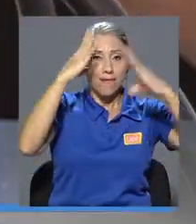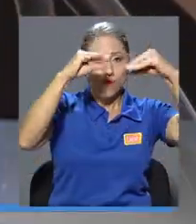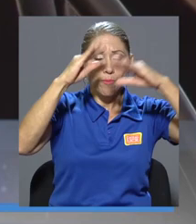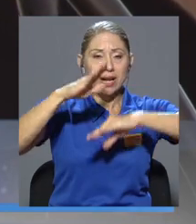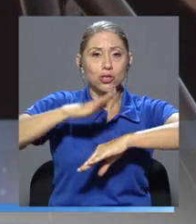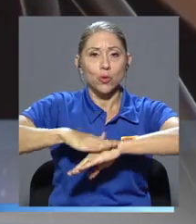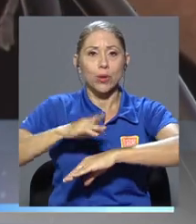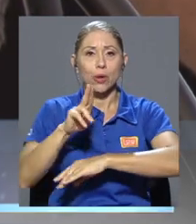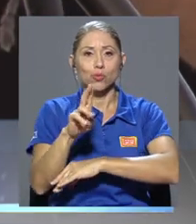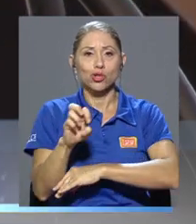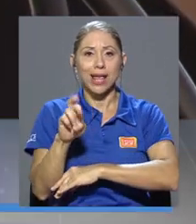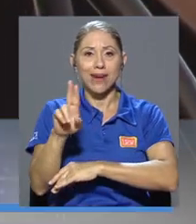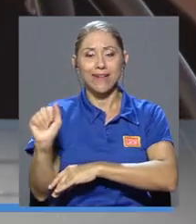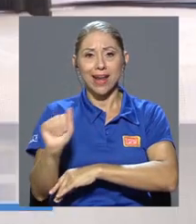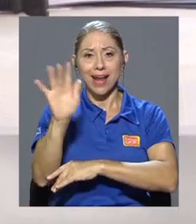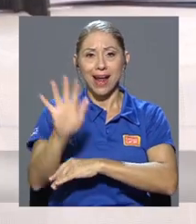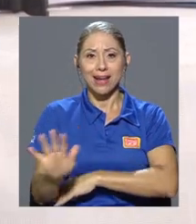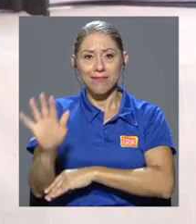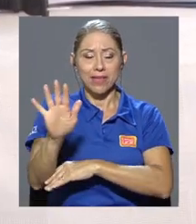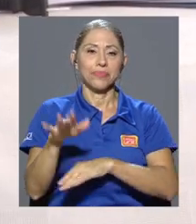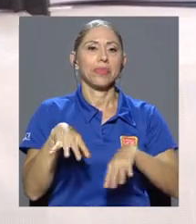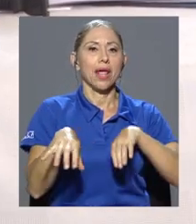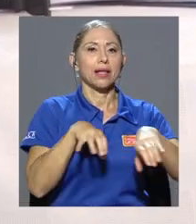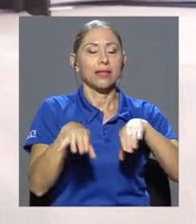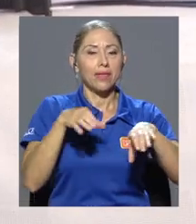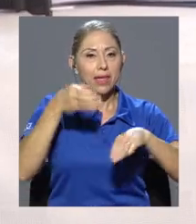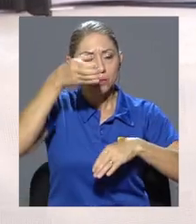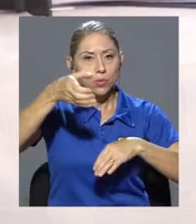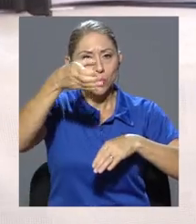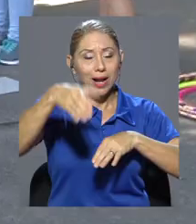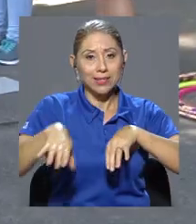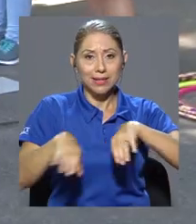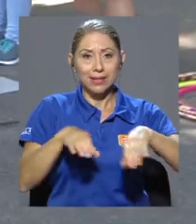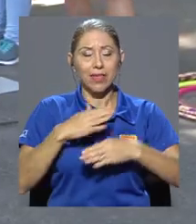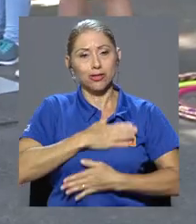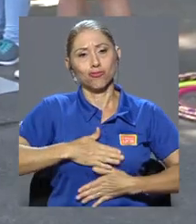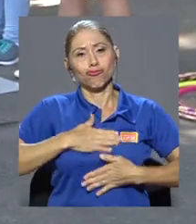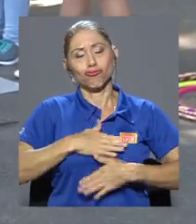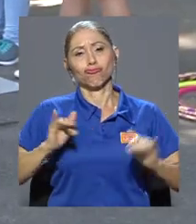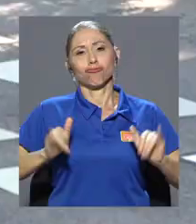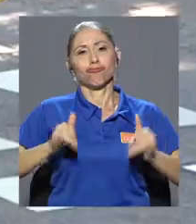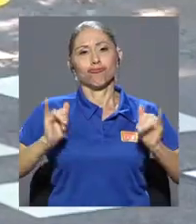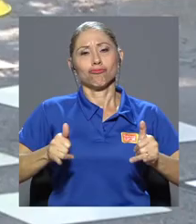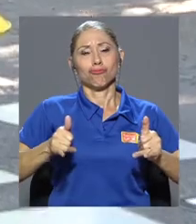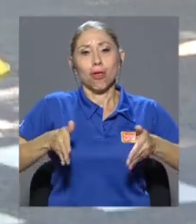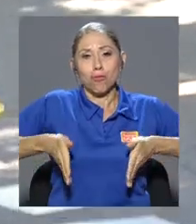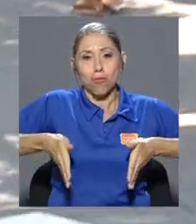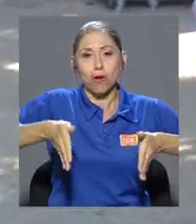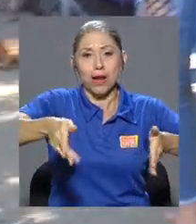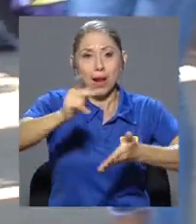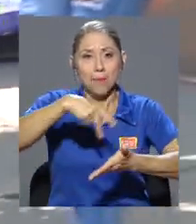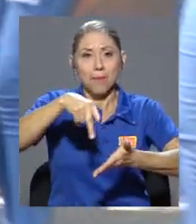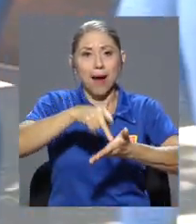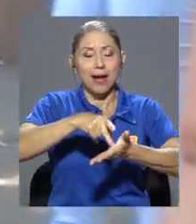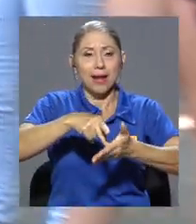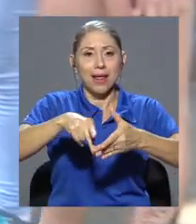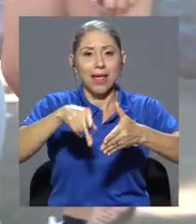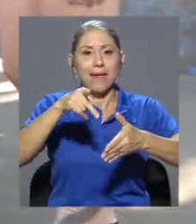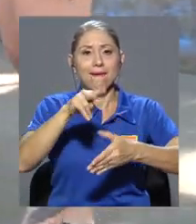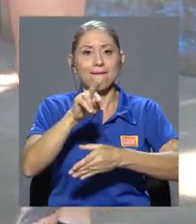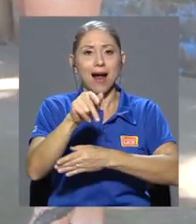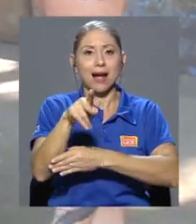sede del caribe de la ugr actividades culturales y lúdicas llenaron el boulevard del parque vargas en la provincia de limón